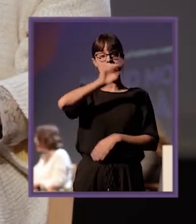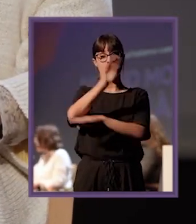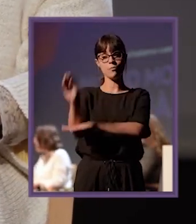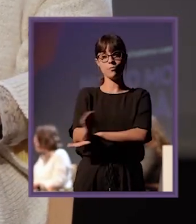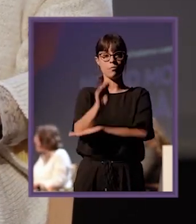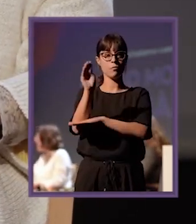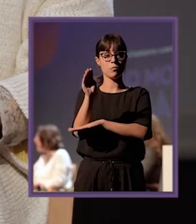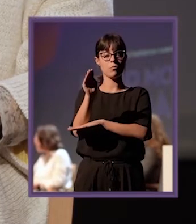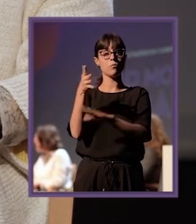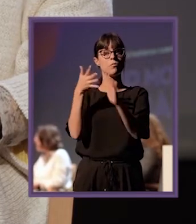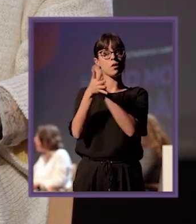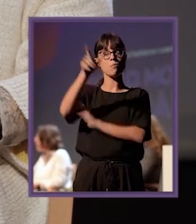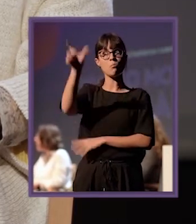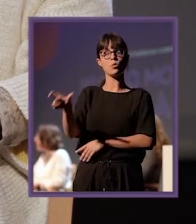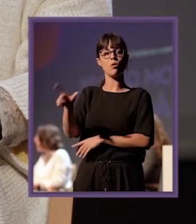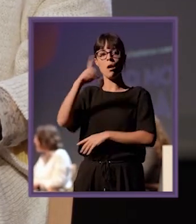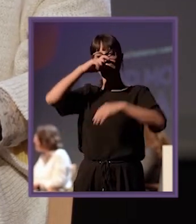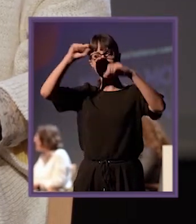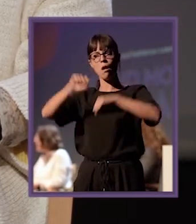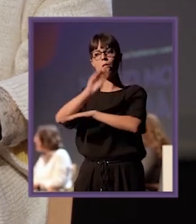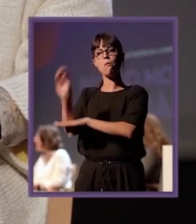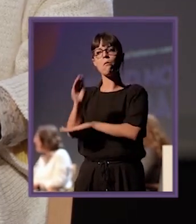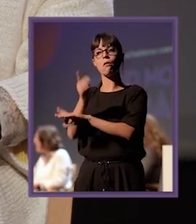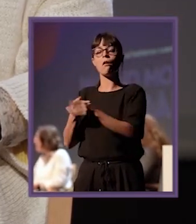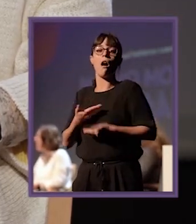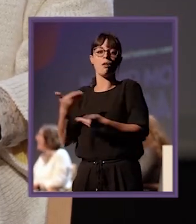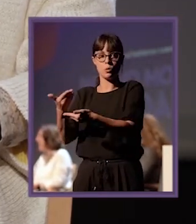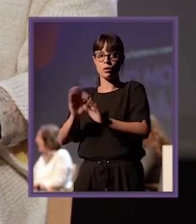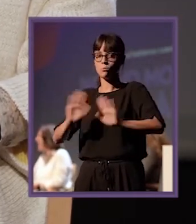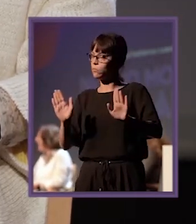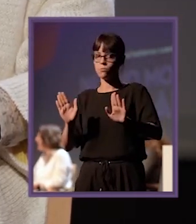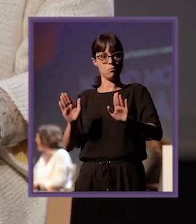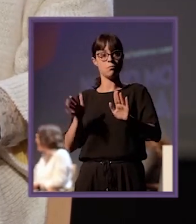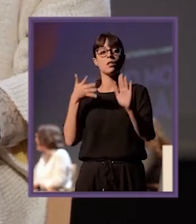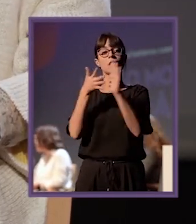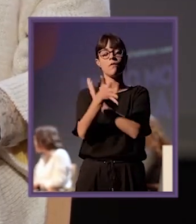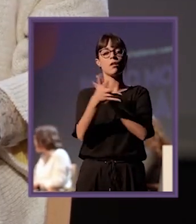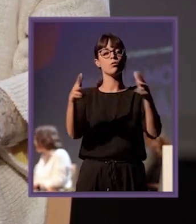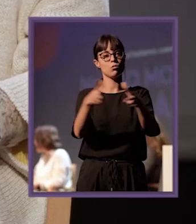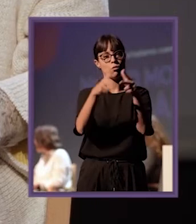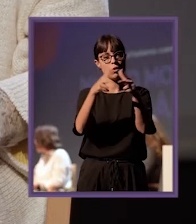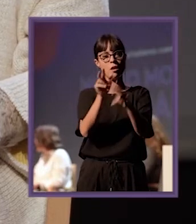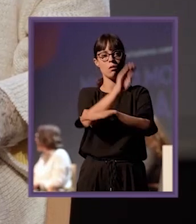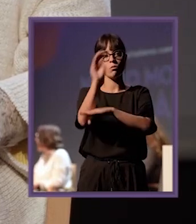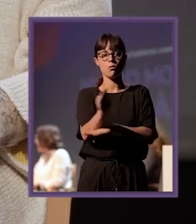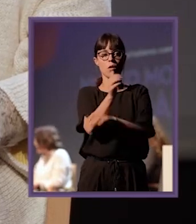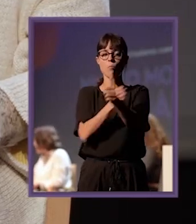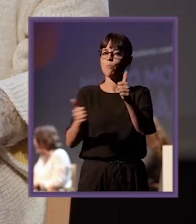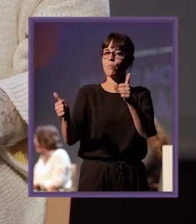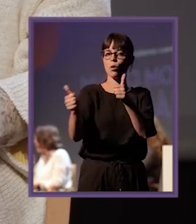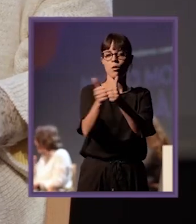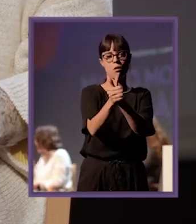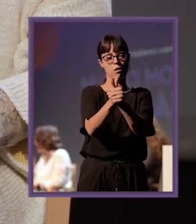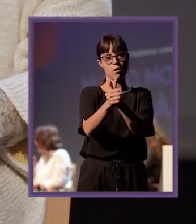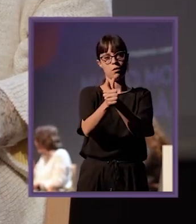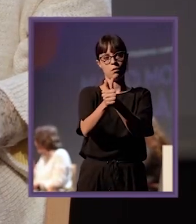mayores. Canarias Te Cuida es poner el cuidado en el centro, y en ese sentido Canarias tiene que mirar muy de frente a la